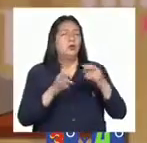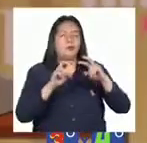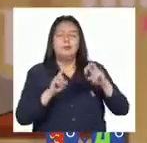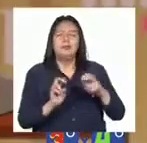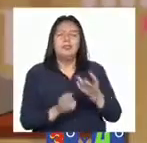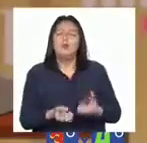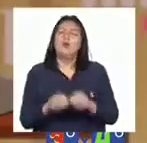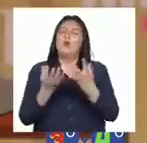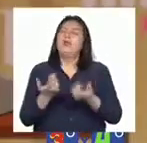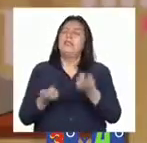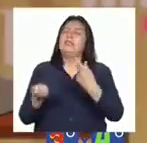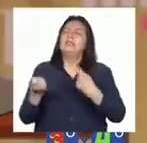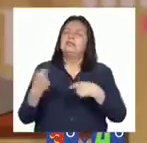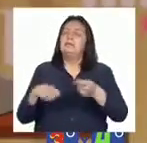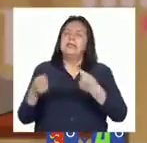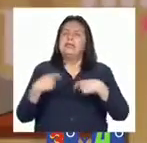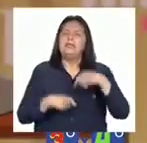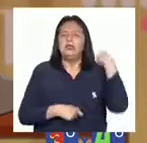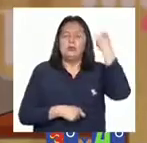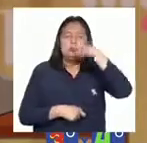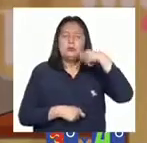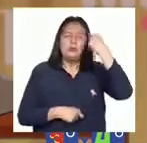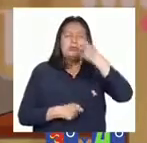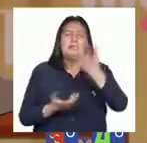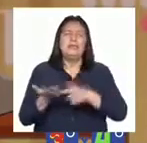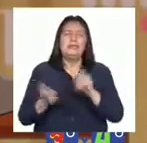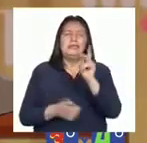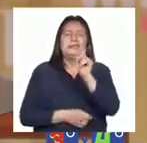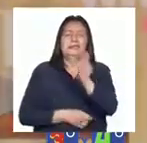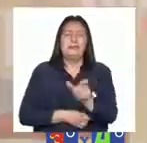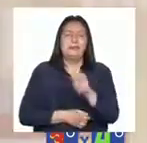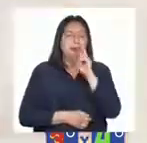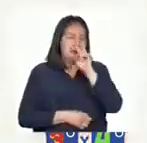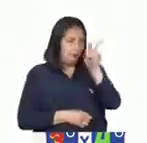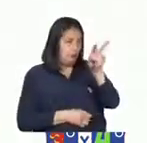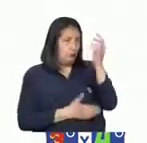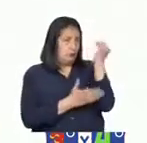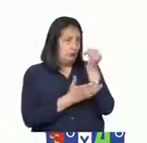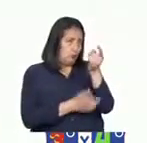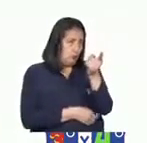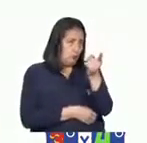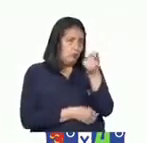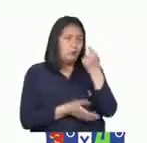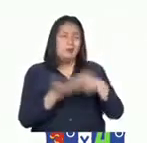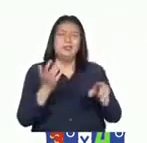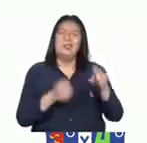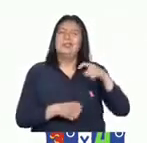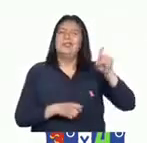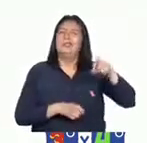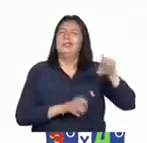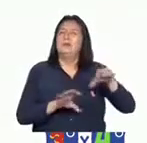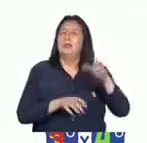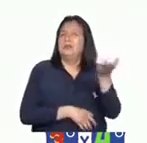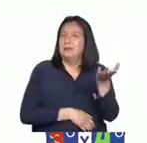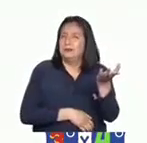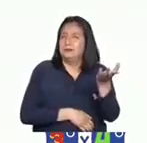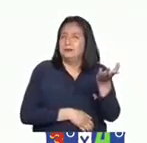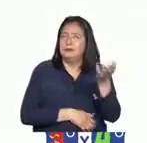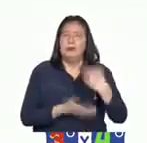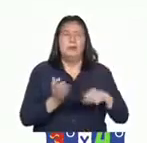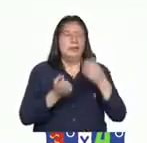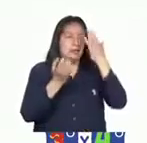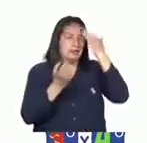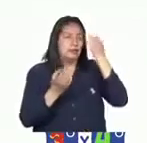investigando cuántas chalinas vendió Quilla? Observemos el gráfico. ¿Qué operación debemos realizar entonces?